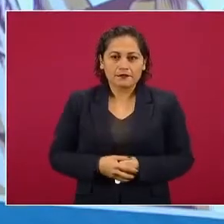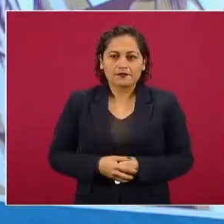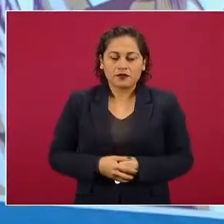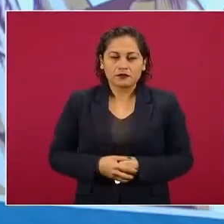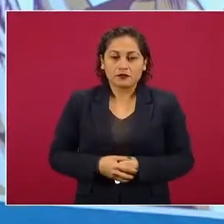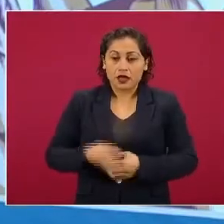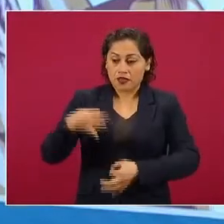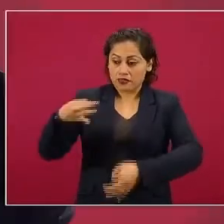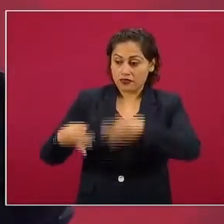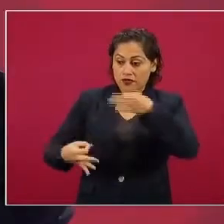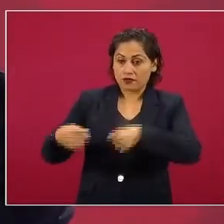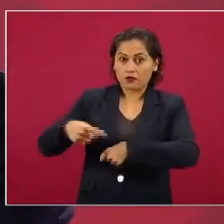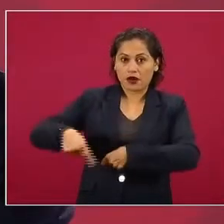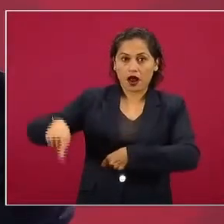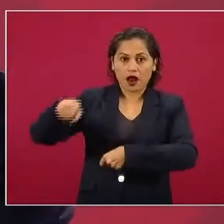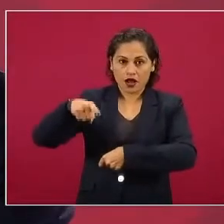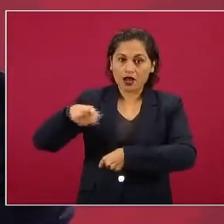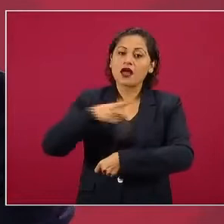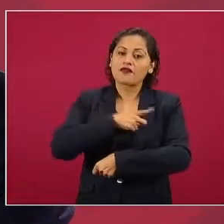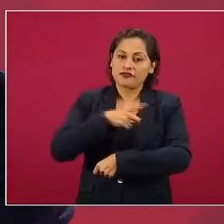conciencia,